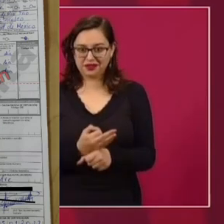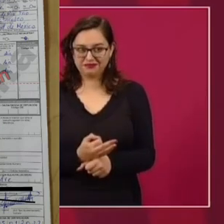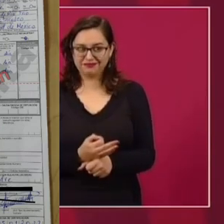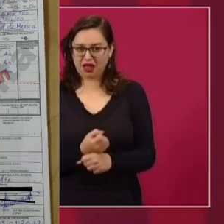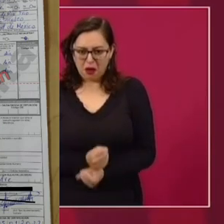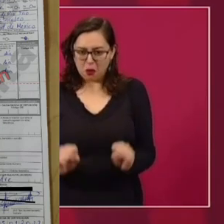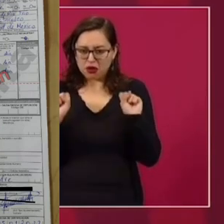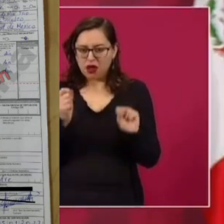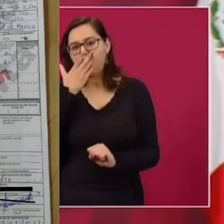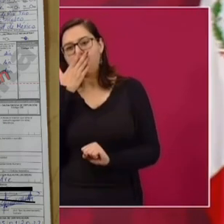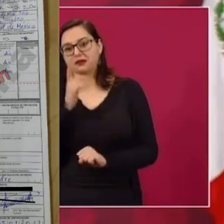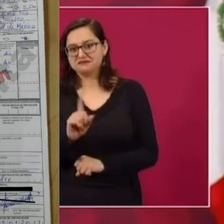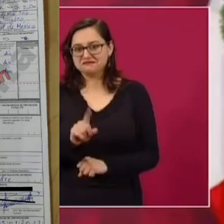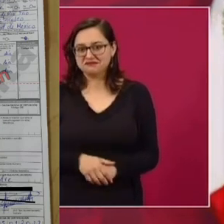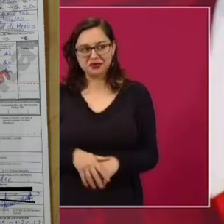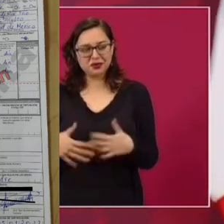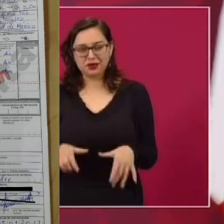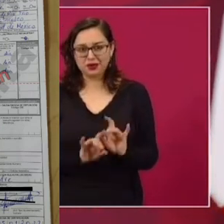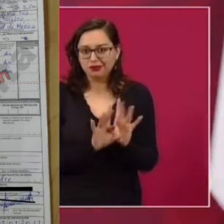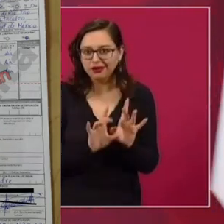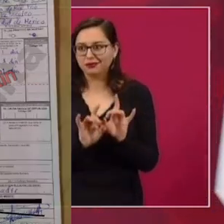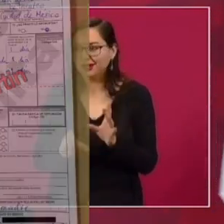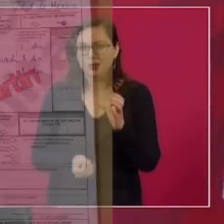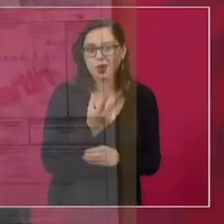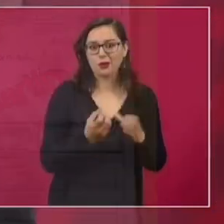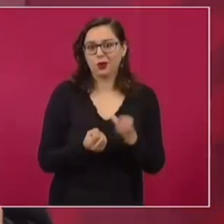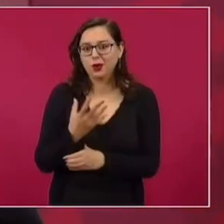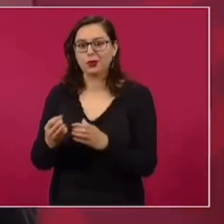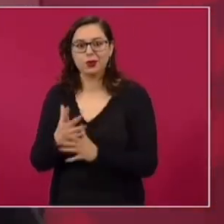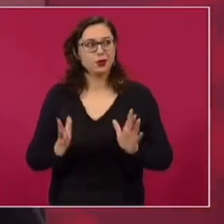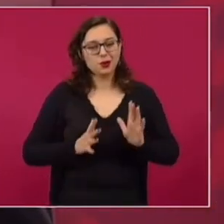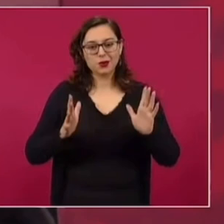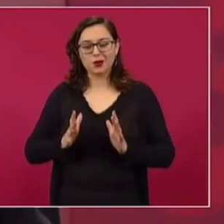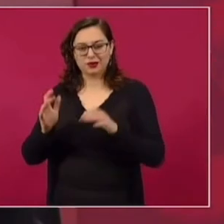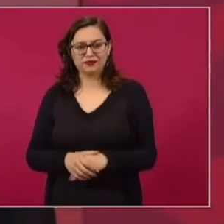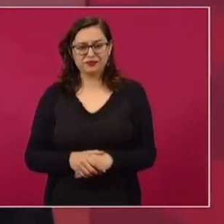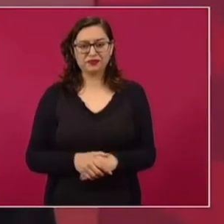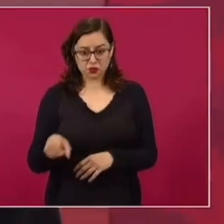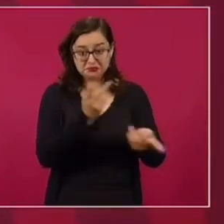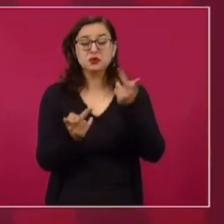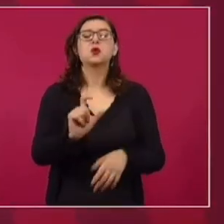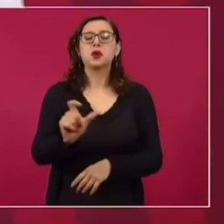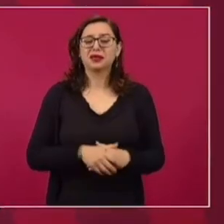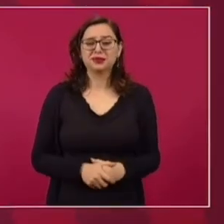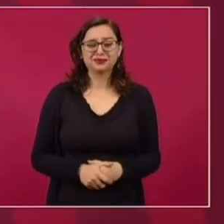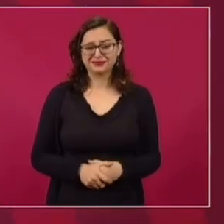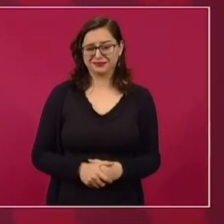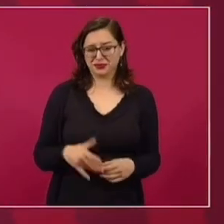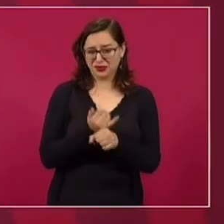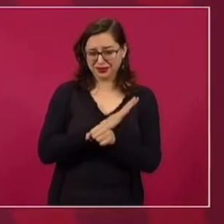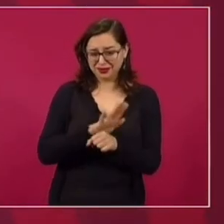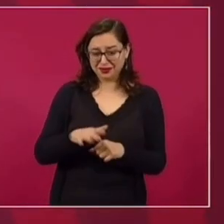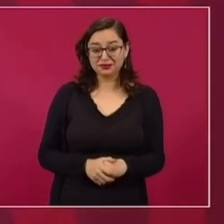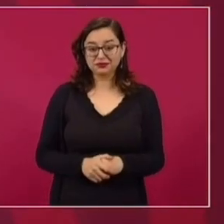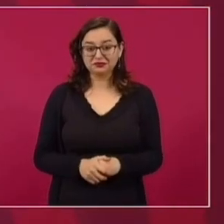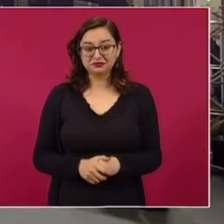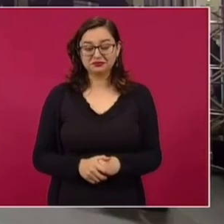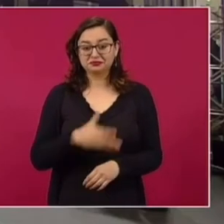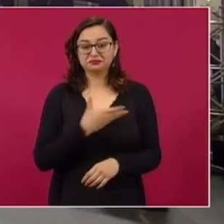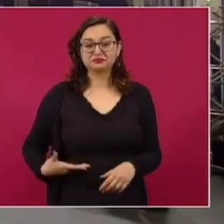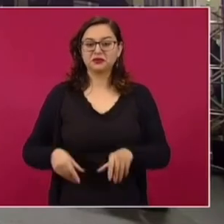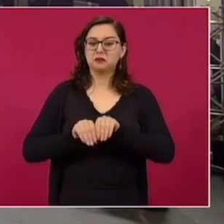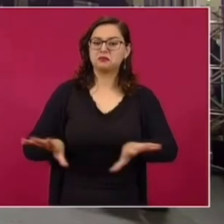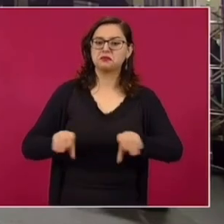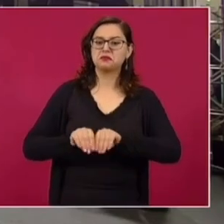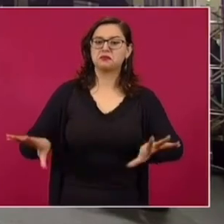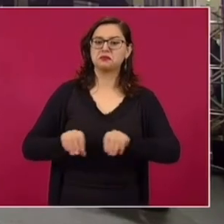¿eh? Esto no se había visto nunca. Ustedes, por ejemplo, ¿cuándo le preguntaban al presidente? Estaba difícil, ¿no? Puro boletín. A